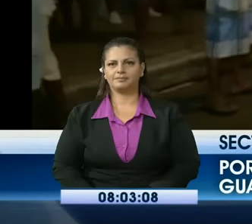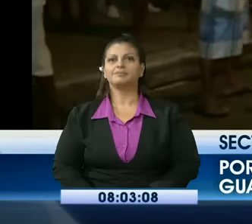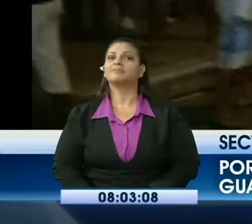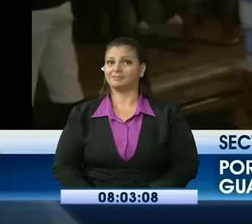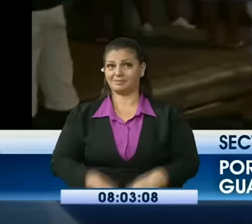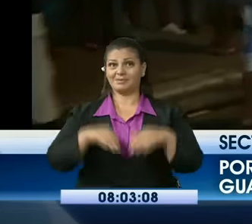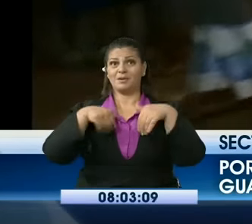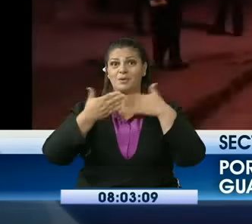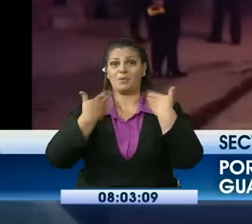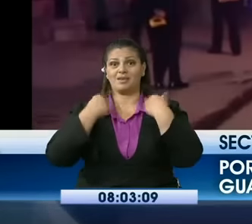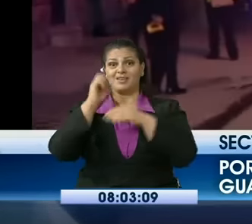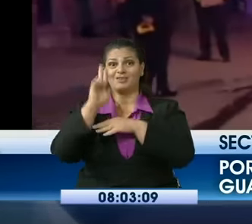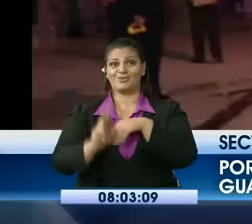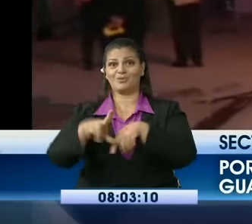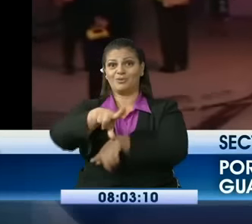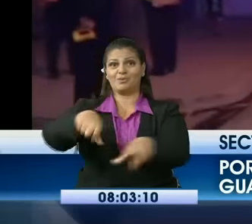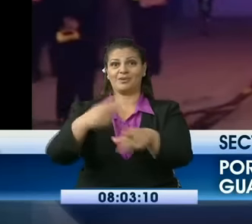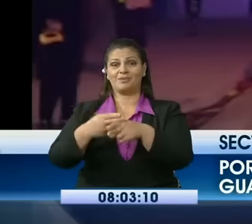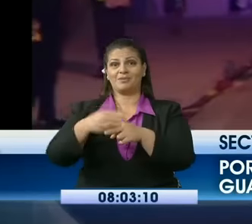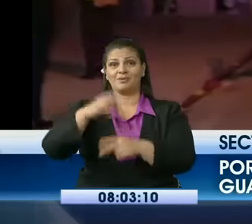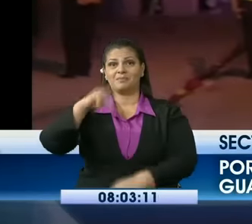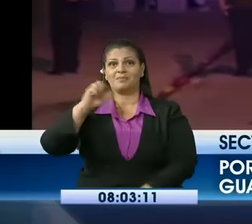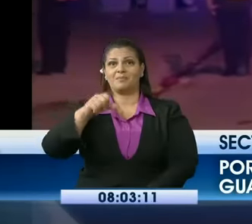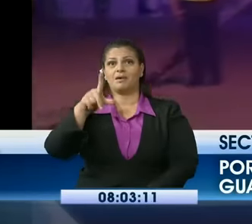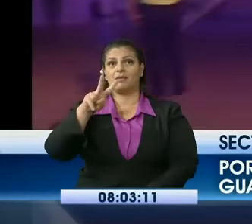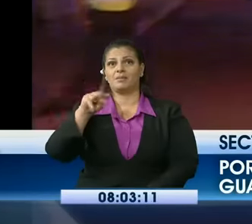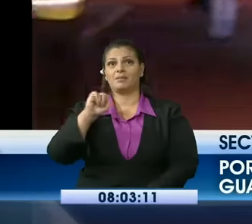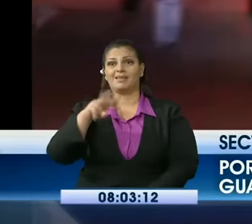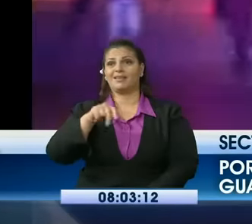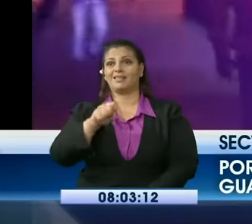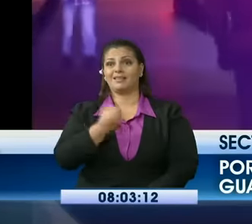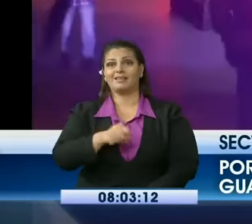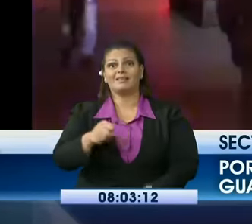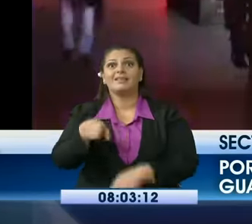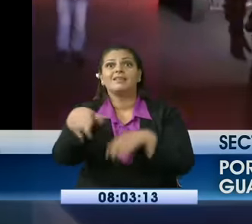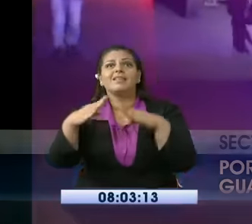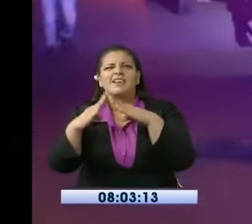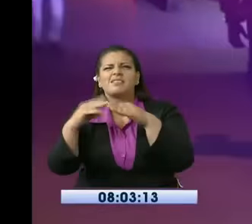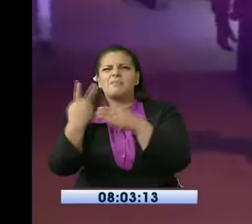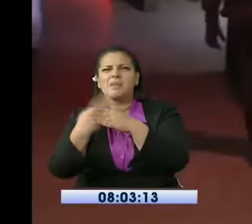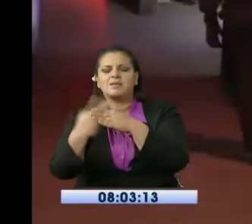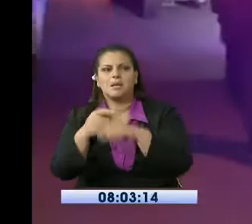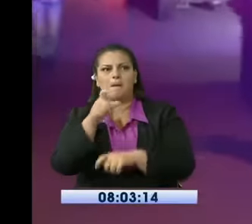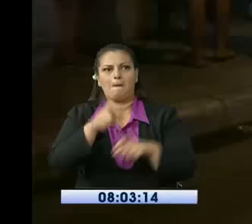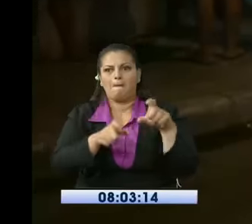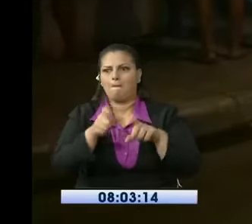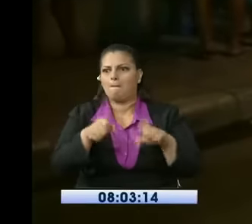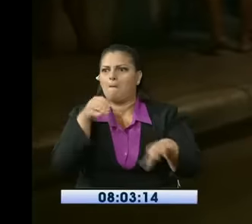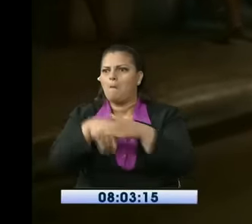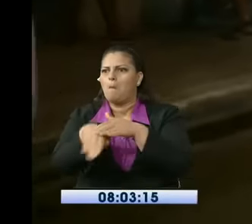Salieron despavoridos al percatarse de la presencia de los uniformados y las cámaras de